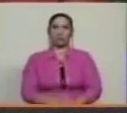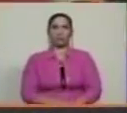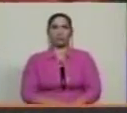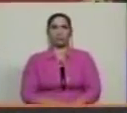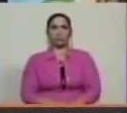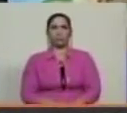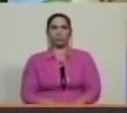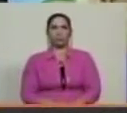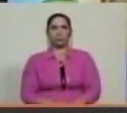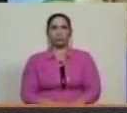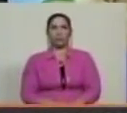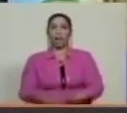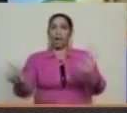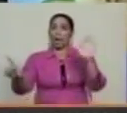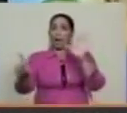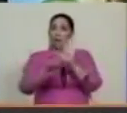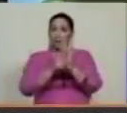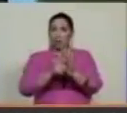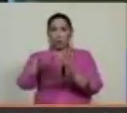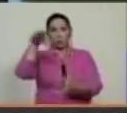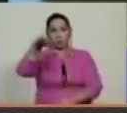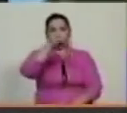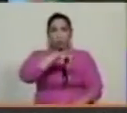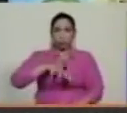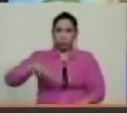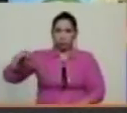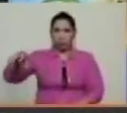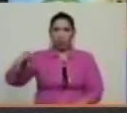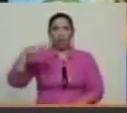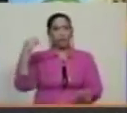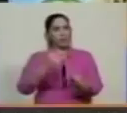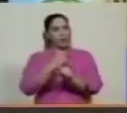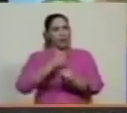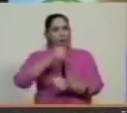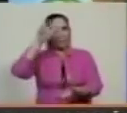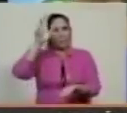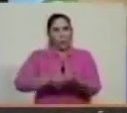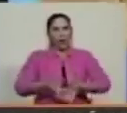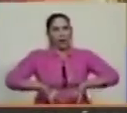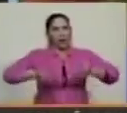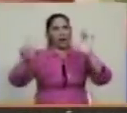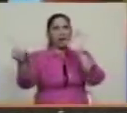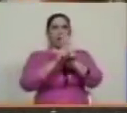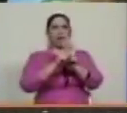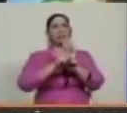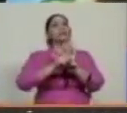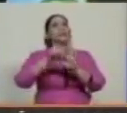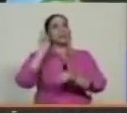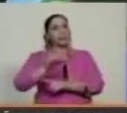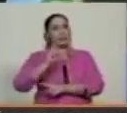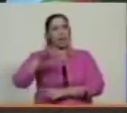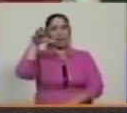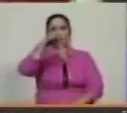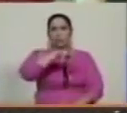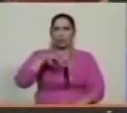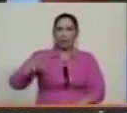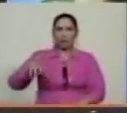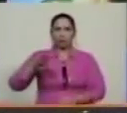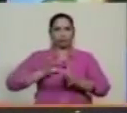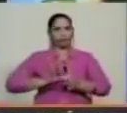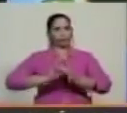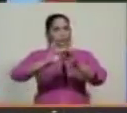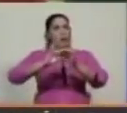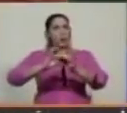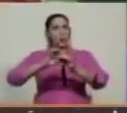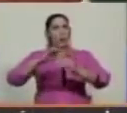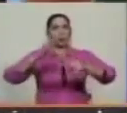A los legisladores regionales que trabajen para aprobar las leyes que sean necesarias en los estados para que se consolide la